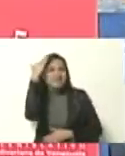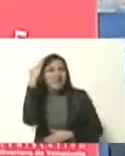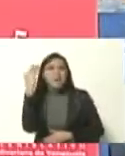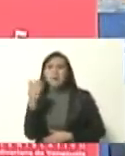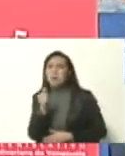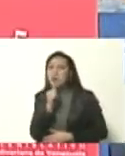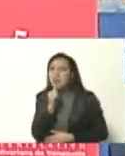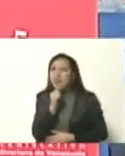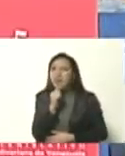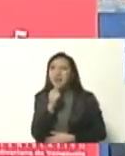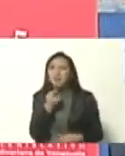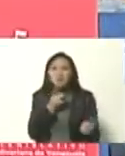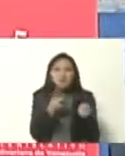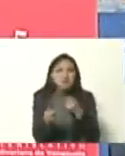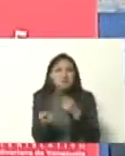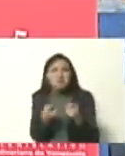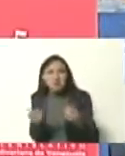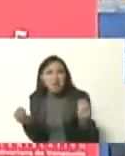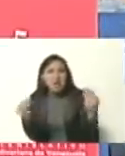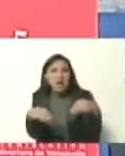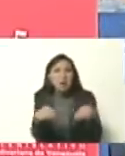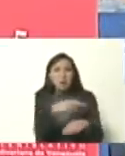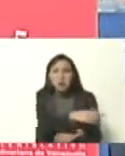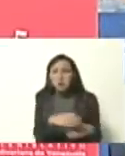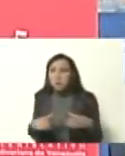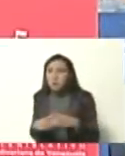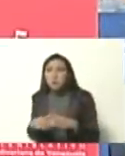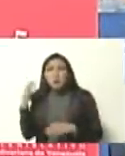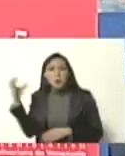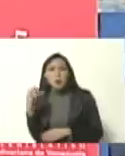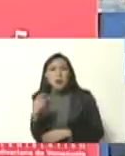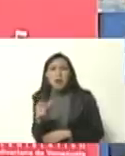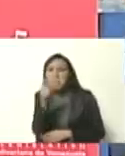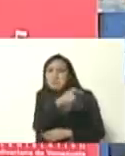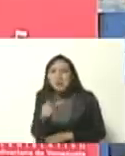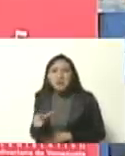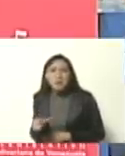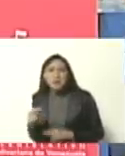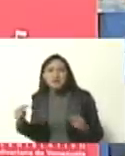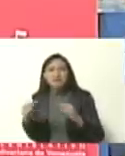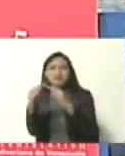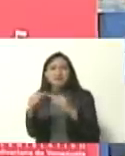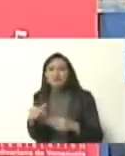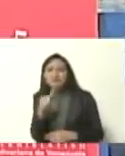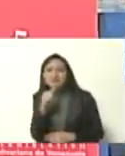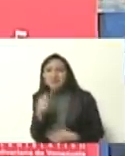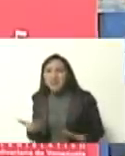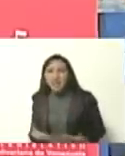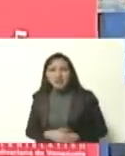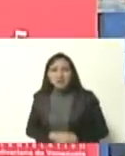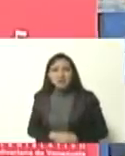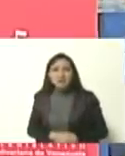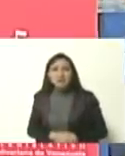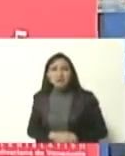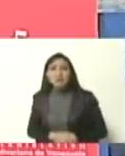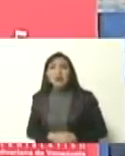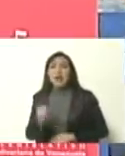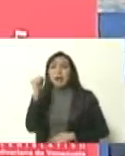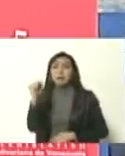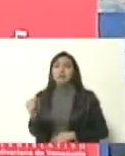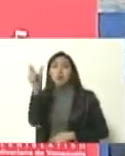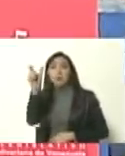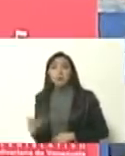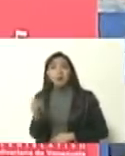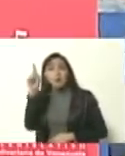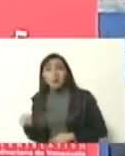Bogotá, cuáles fueron las acciones, con quién se vio. Se encontró con Mavares, el asesino de Ricardo Durán.